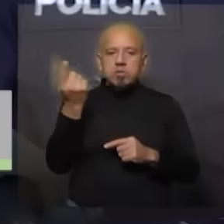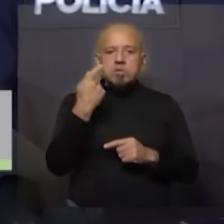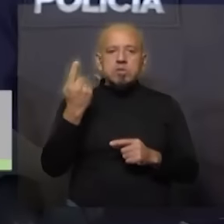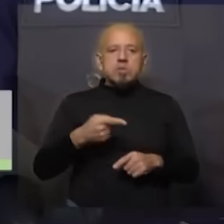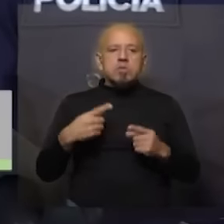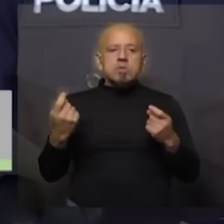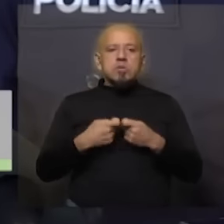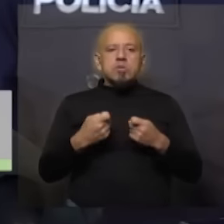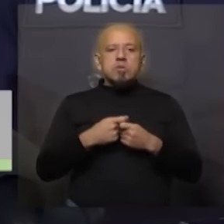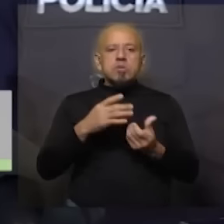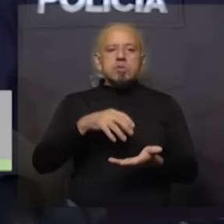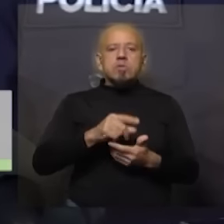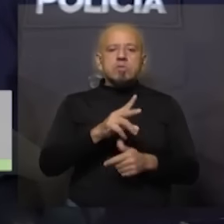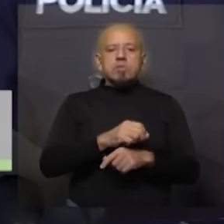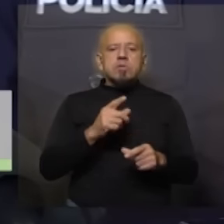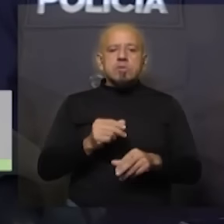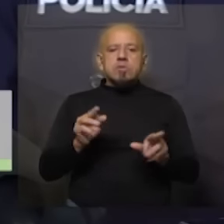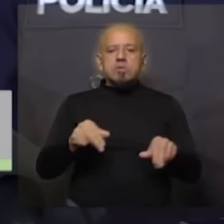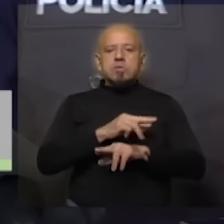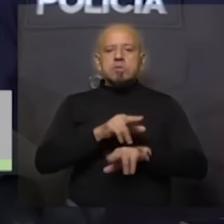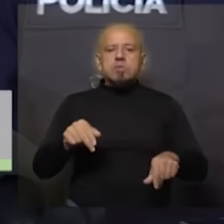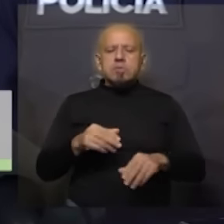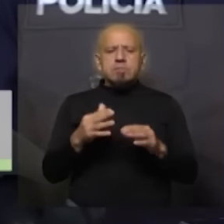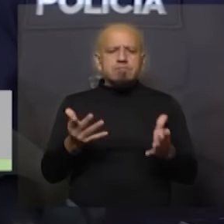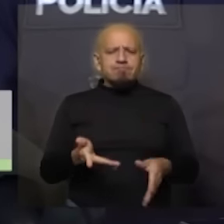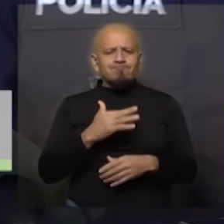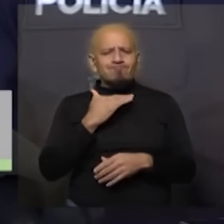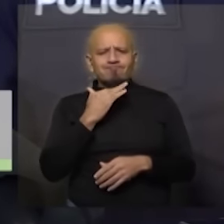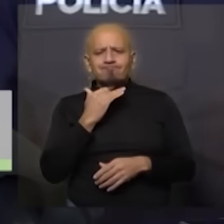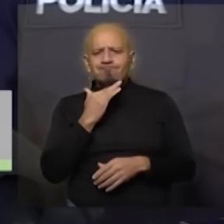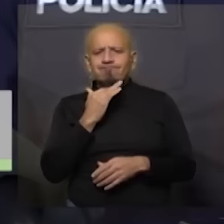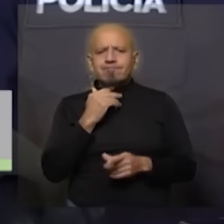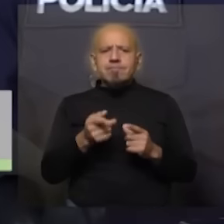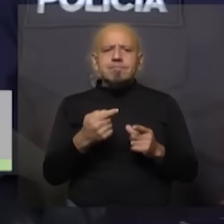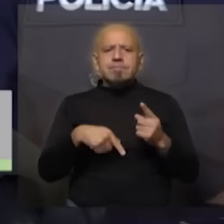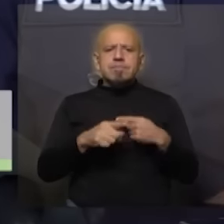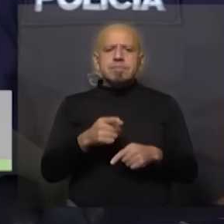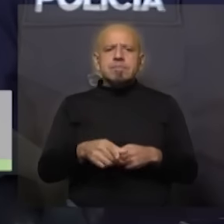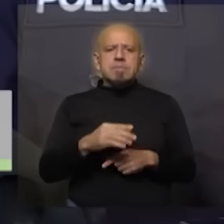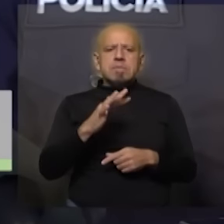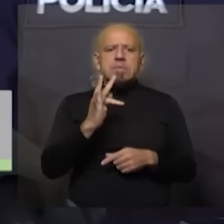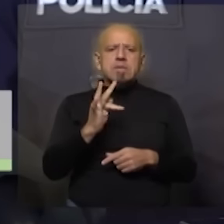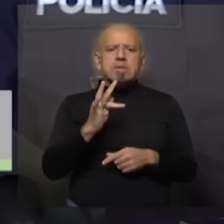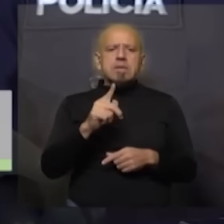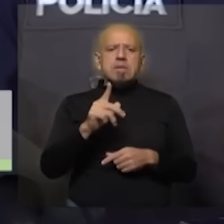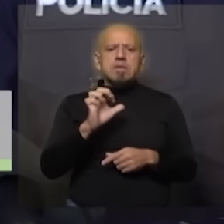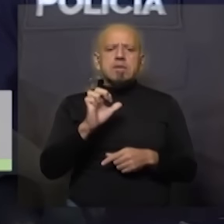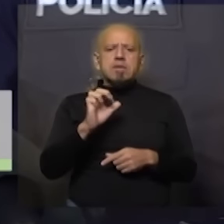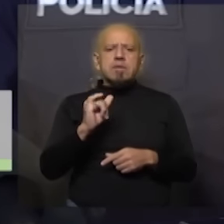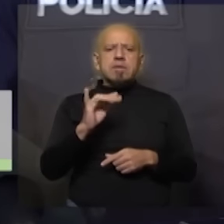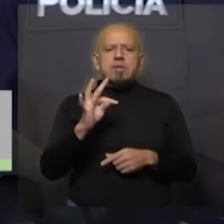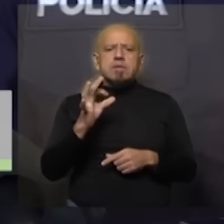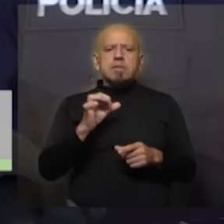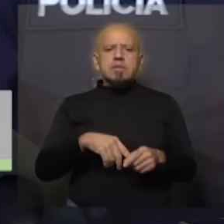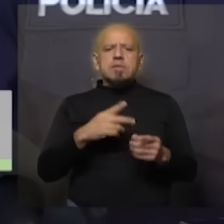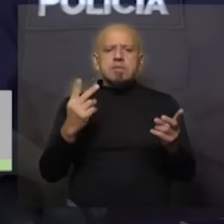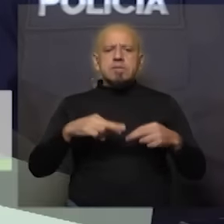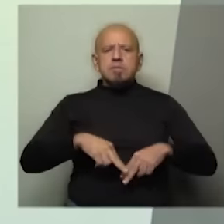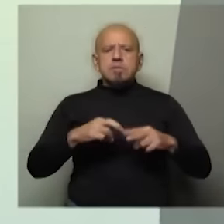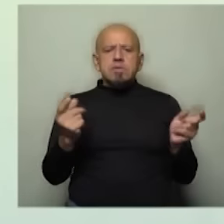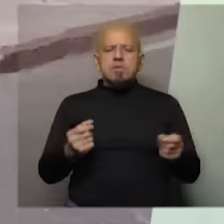de Magistrados Fiscales rechaza lo que define como suspicacias expresadas tras la designación de Sandra Fleitas como fiscal a cargo de investigar la denuncia